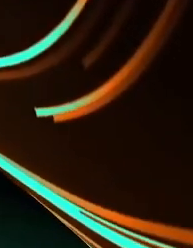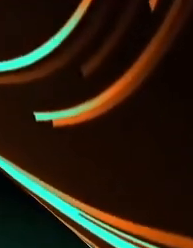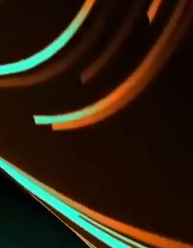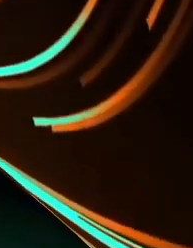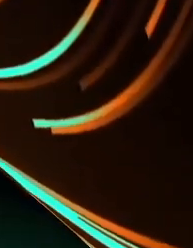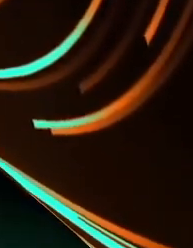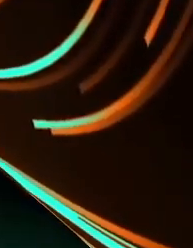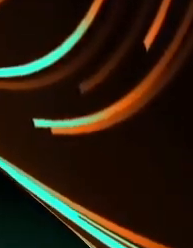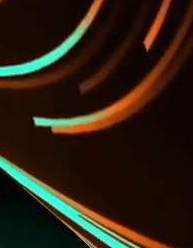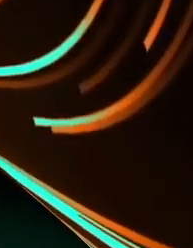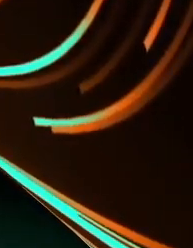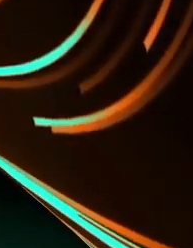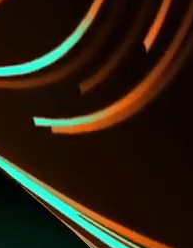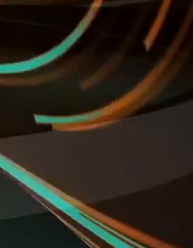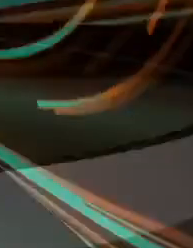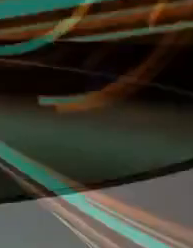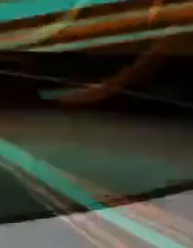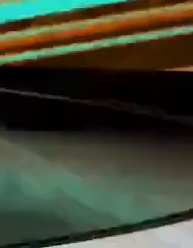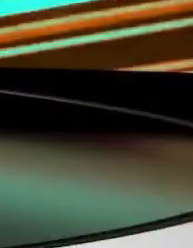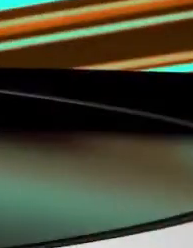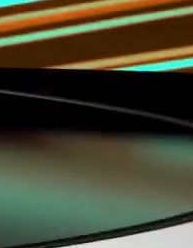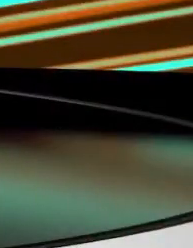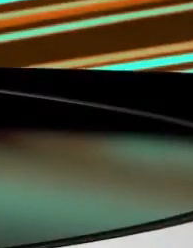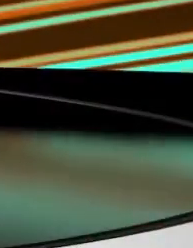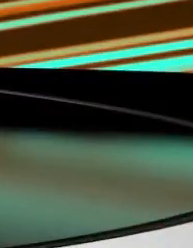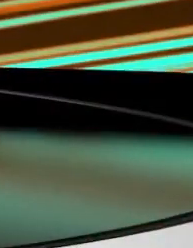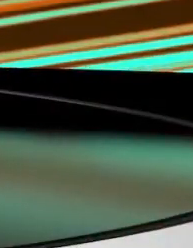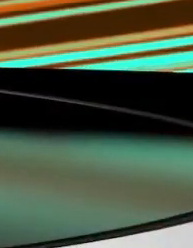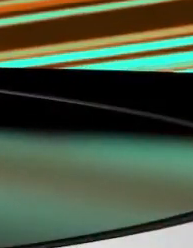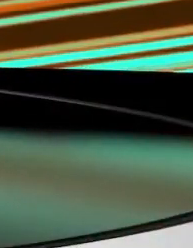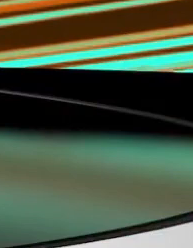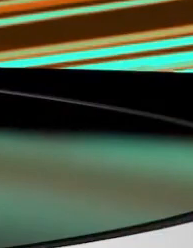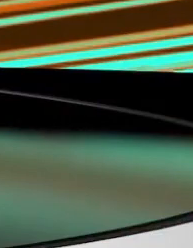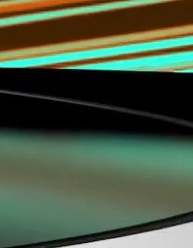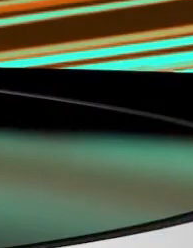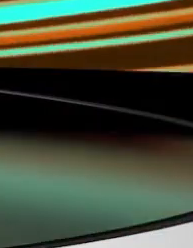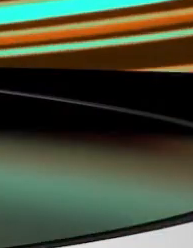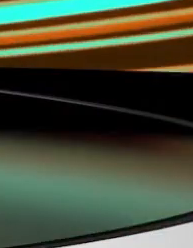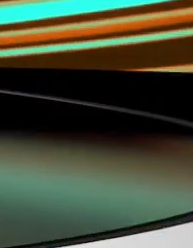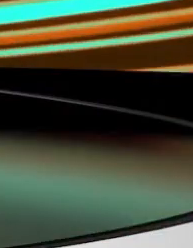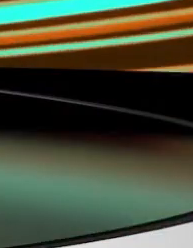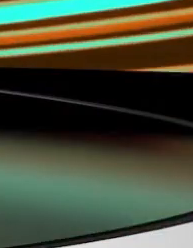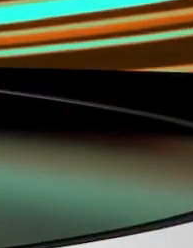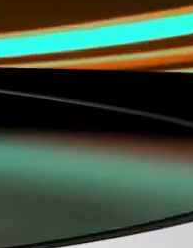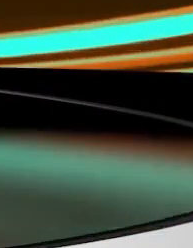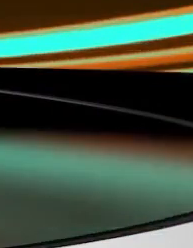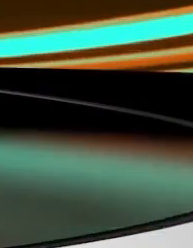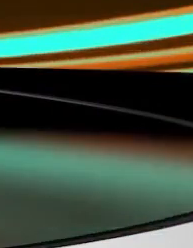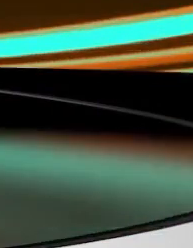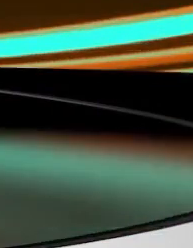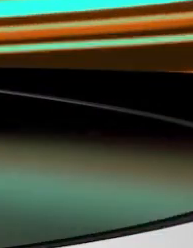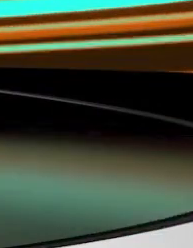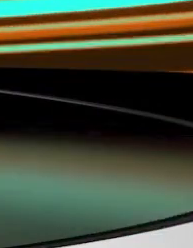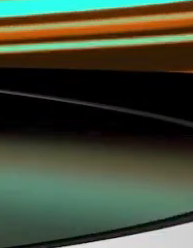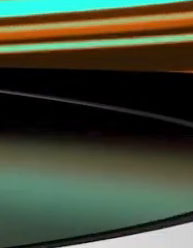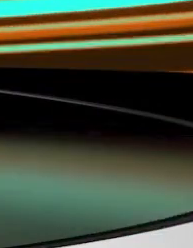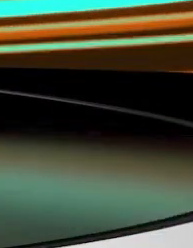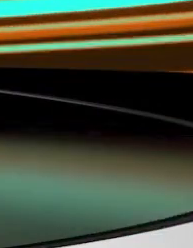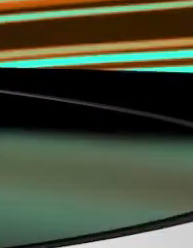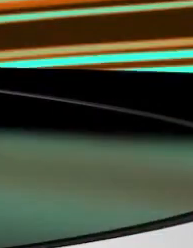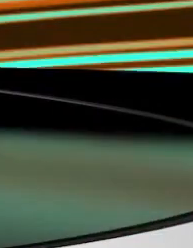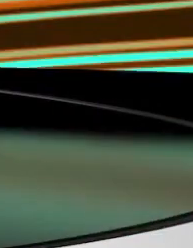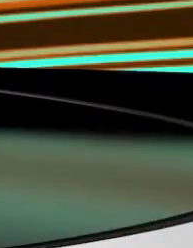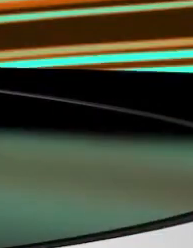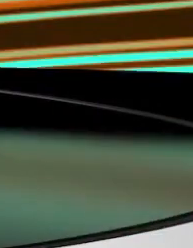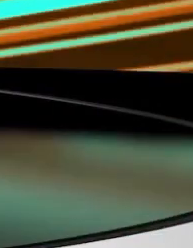mucho. No, con unos datos bien específicos respecto a lo que estabas diciendo ahí, Octavio. Nosotros tenemos datos concretos en ACADES, estamos haciendo